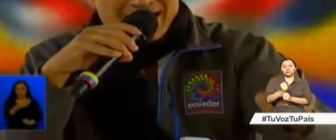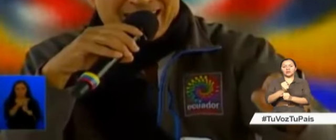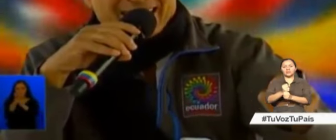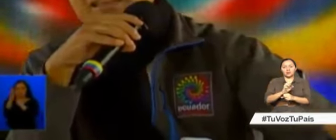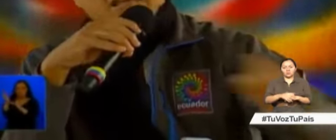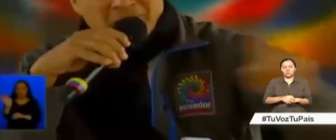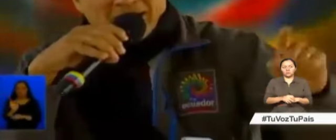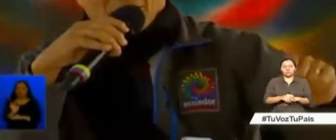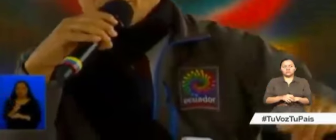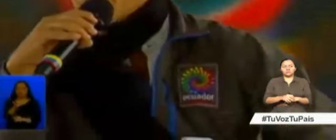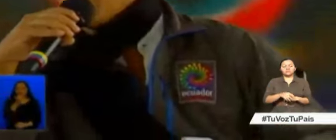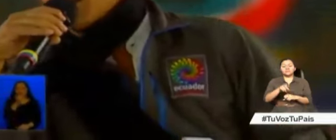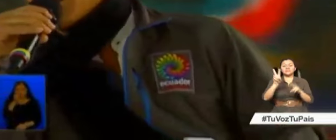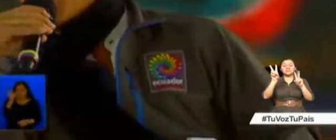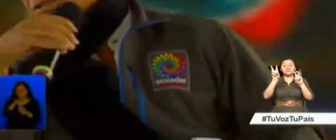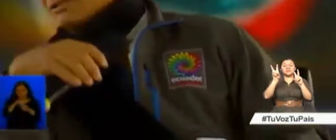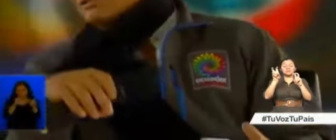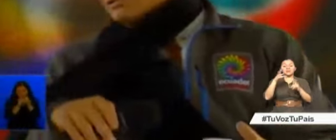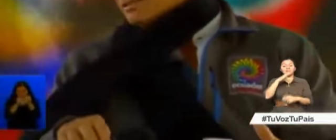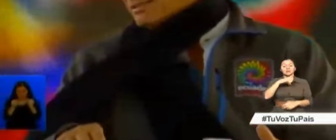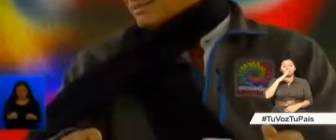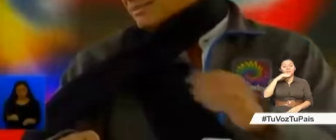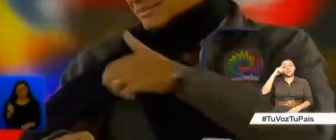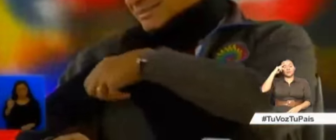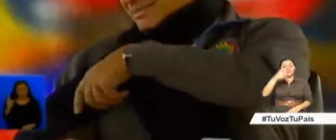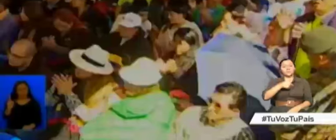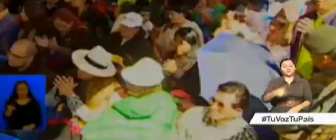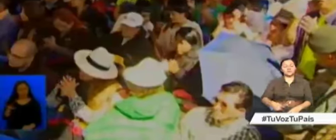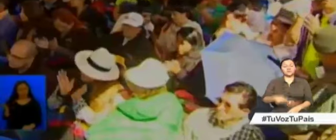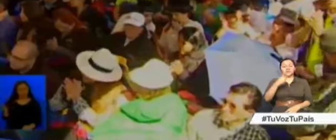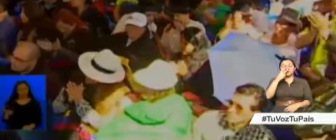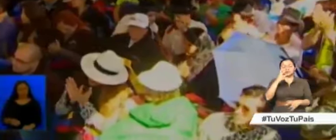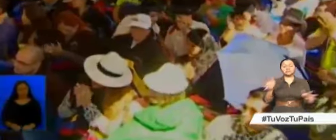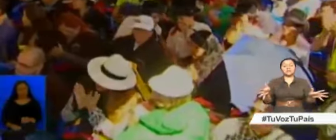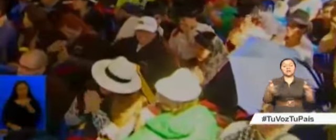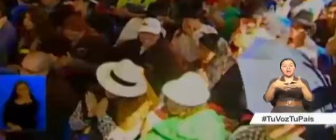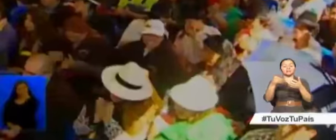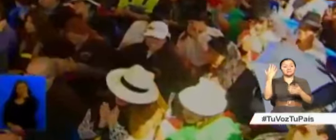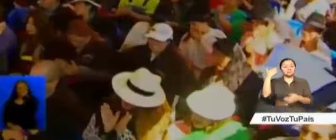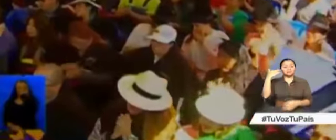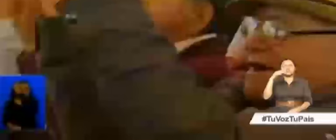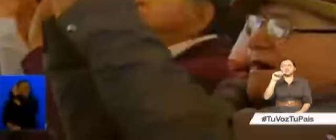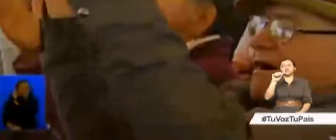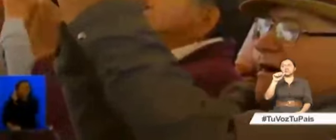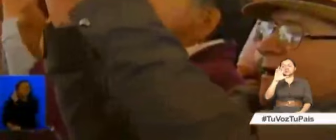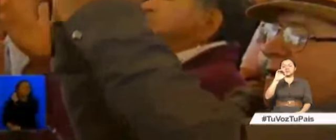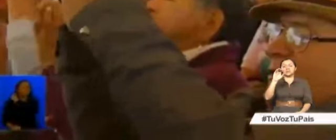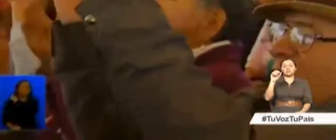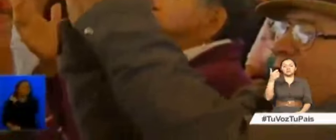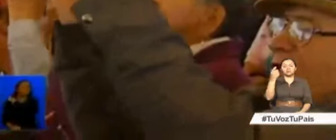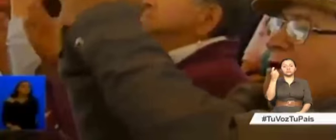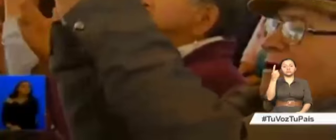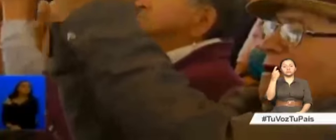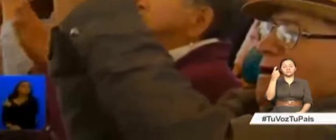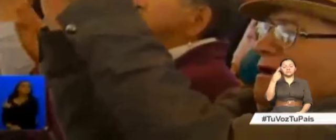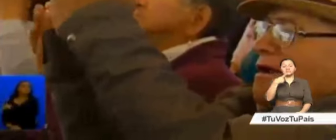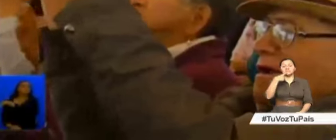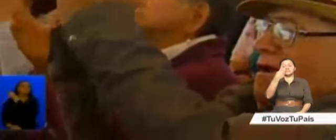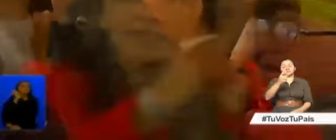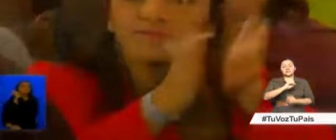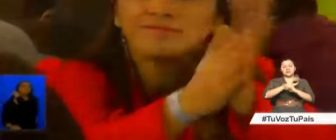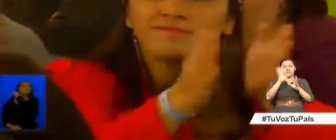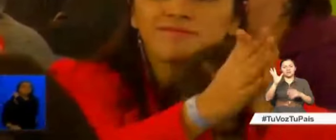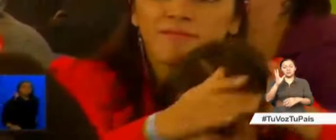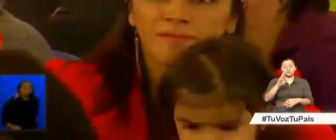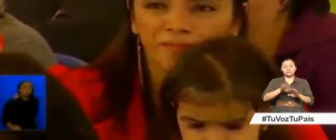Este tema fue destacado por el presidente de la República, Rafael Correa, en el enlace ciudadano número 511, y mencionó a